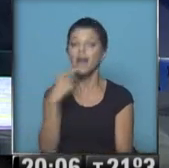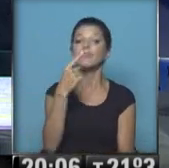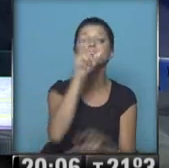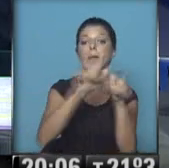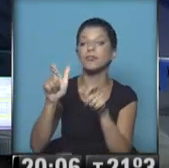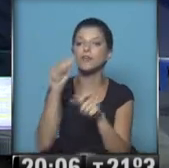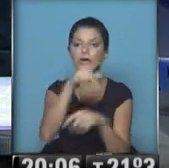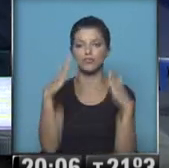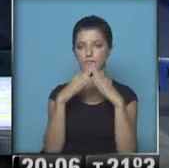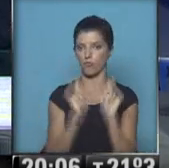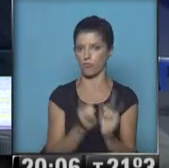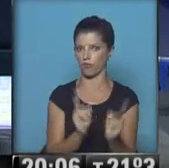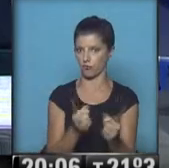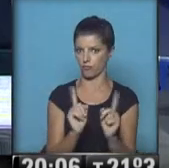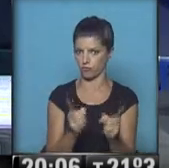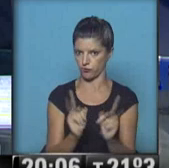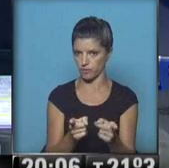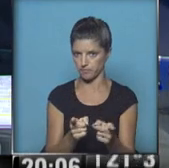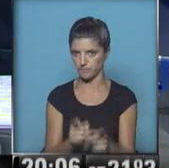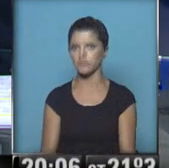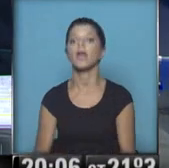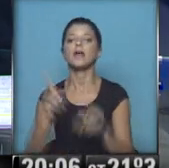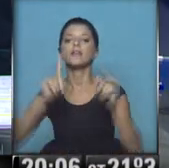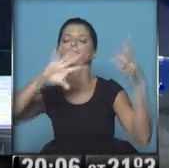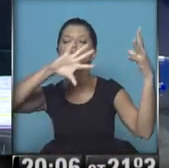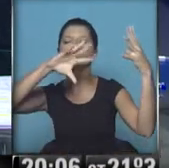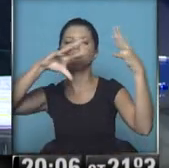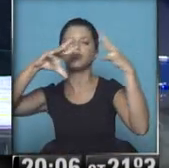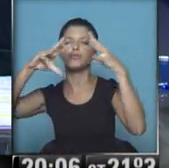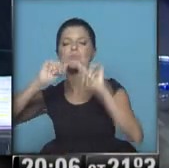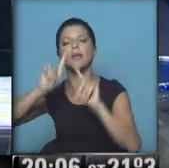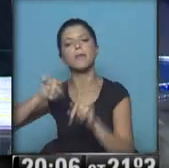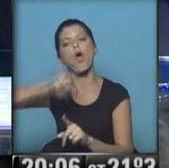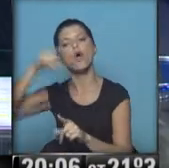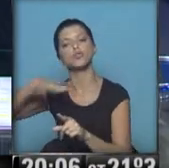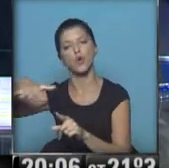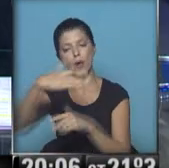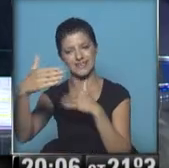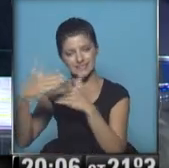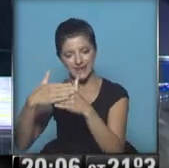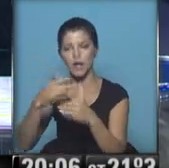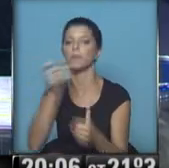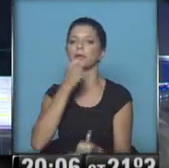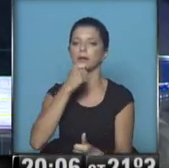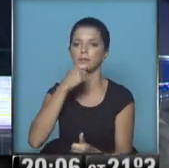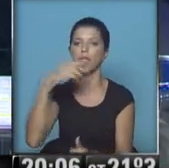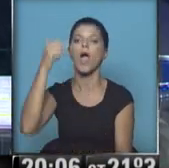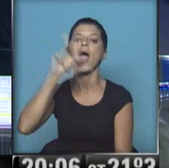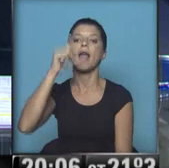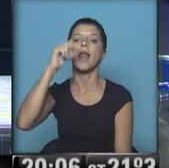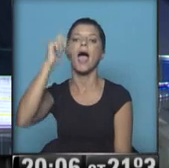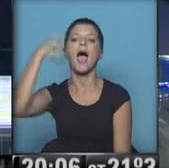no se movieran de sus casas. Así es, y las cenizas invadieron también otras localidades cercanas, como por ejemplo Villa La